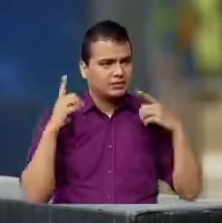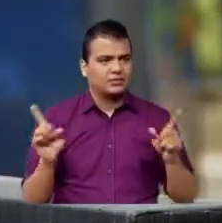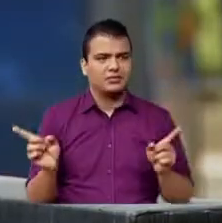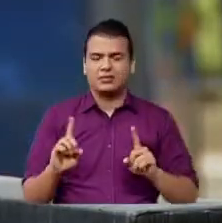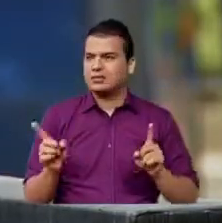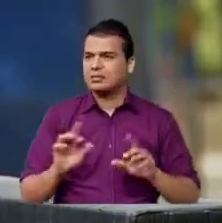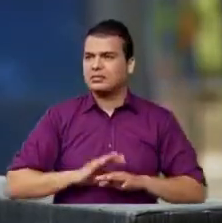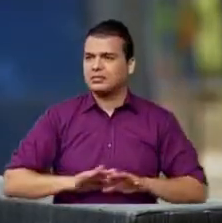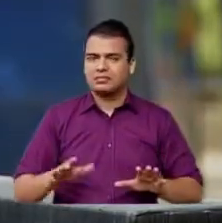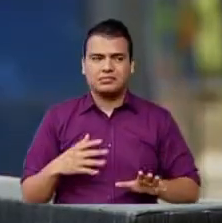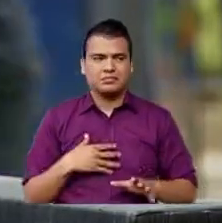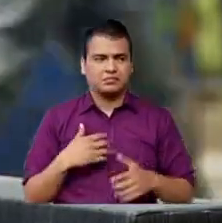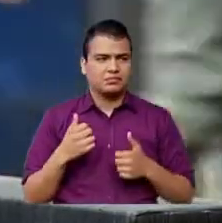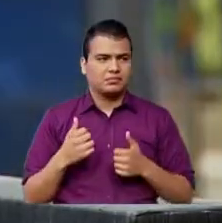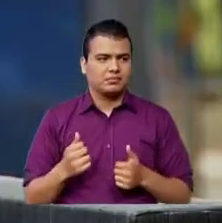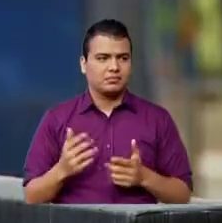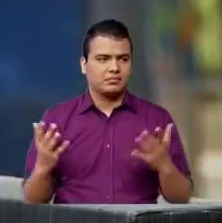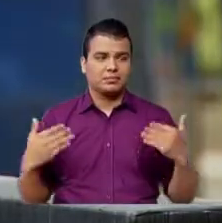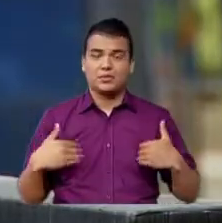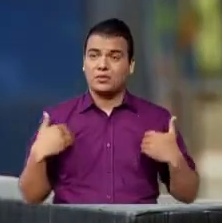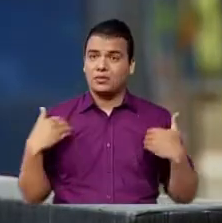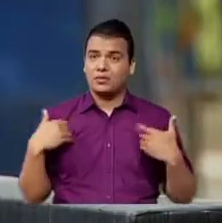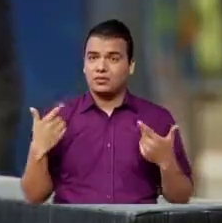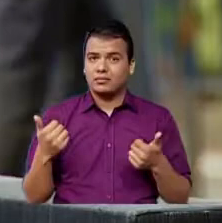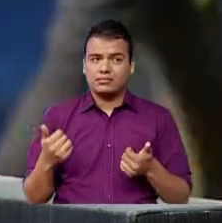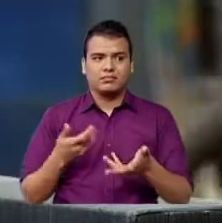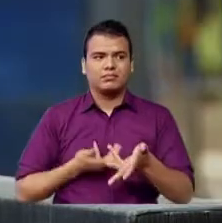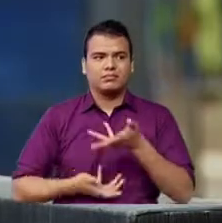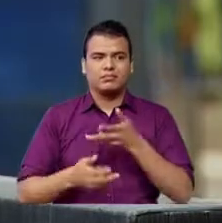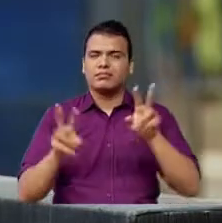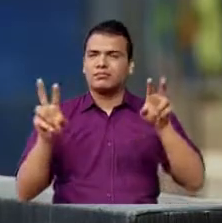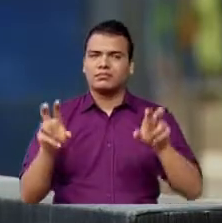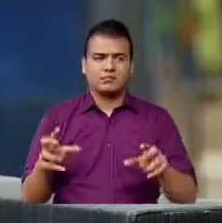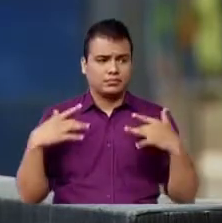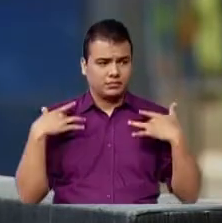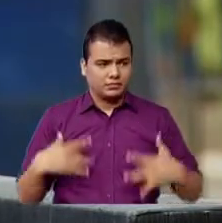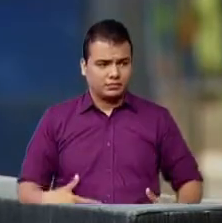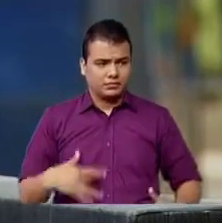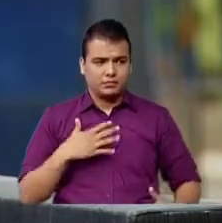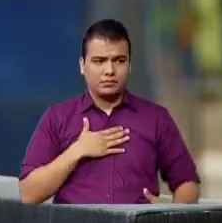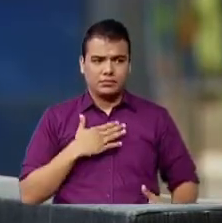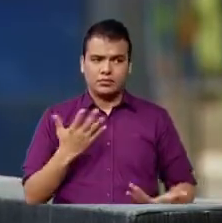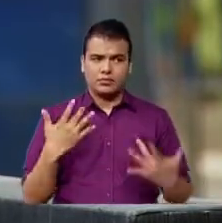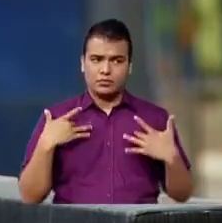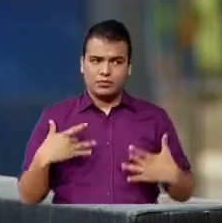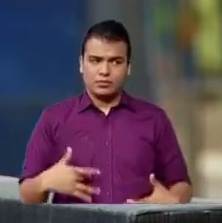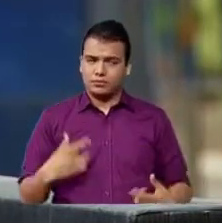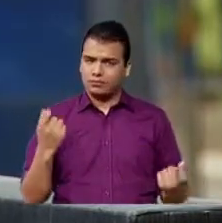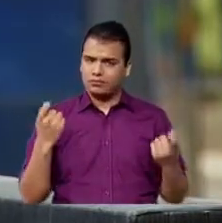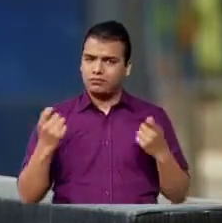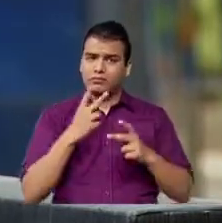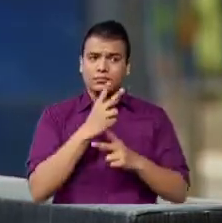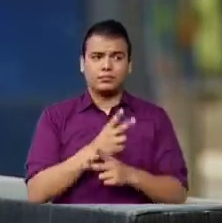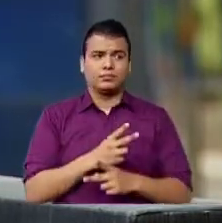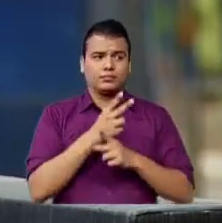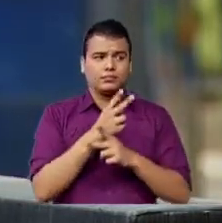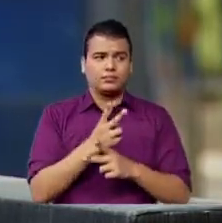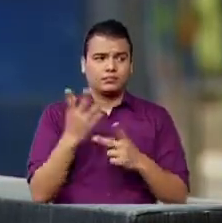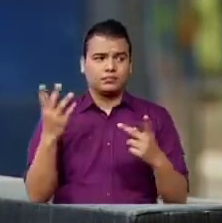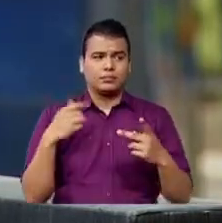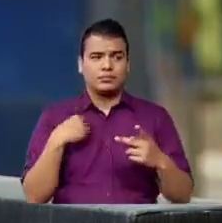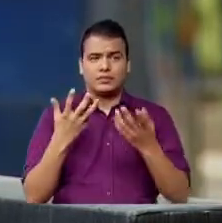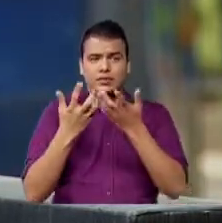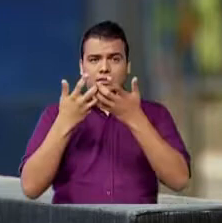No. Pero sí, bueno, no. Además, muy contenta porque compartir temas de salud y de salud preventiva en el contexto de la enfermedad, Luis Fernando, del sistema nervioso